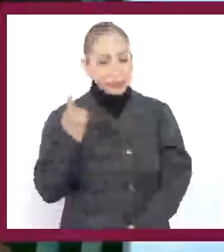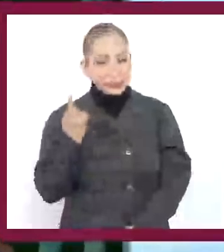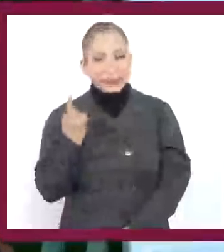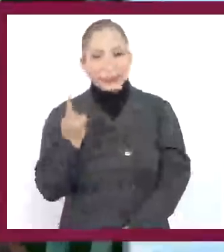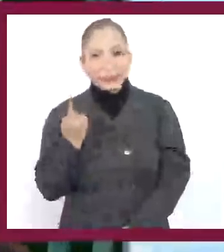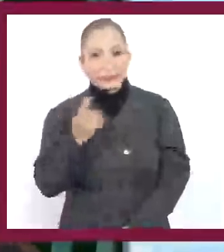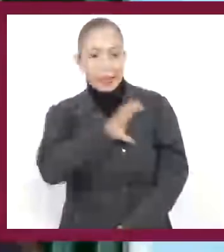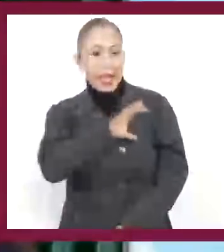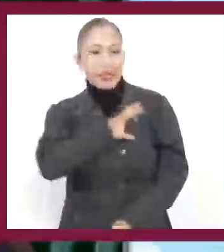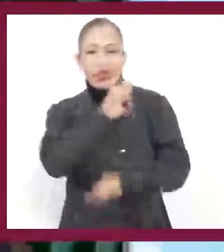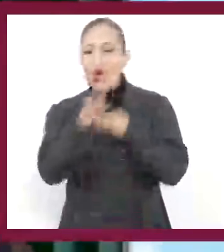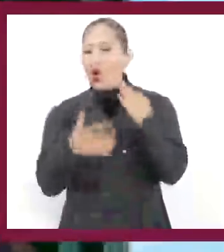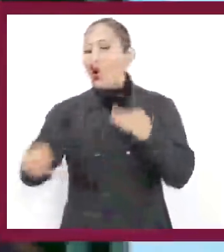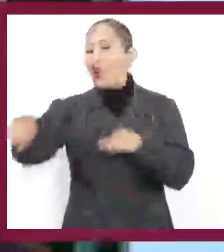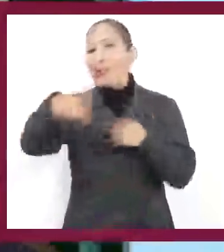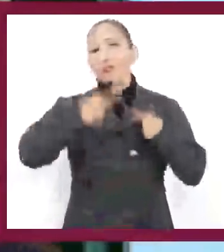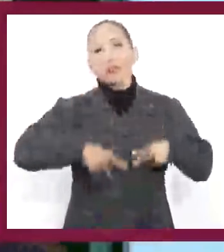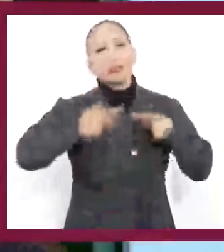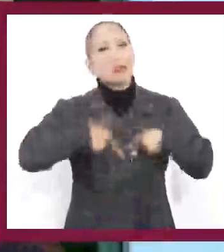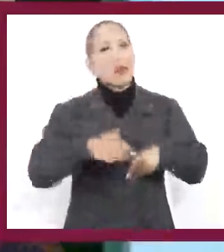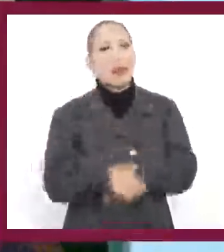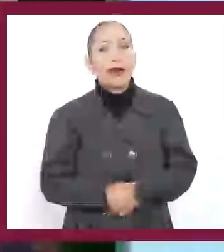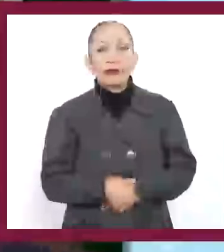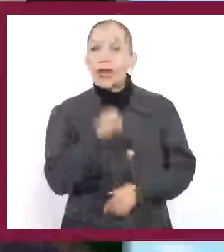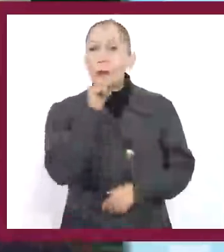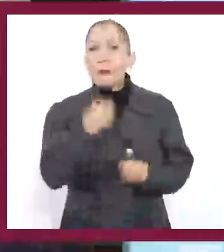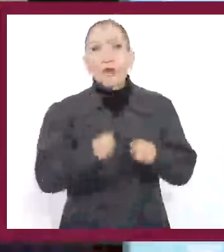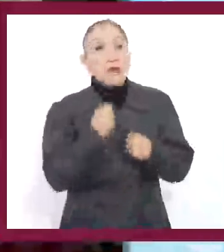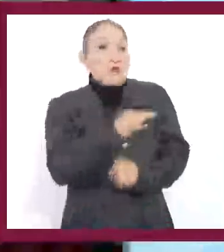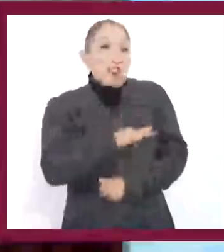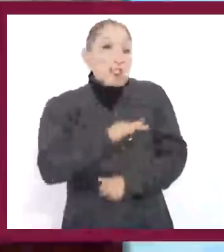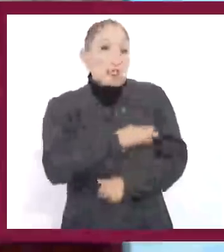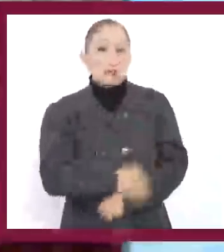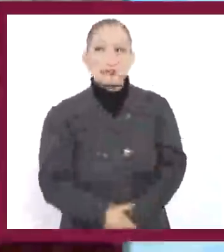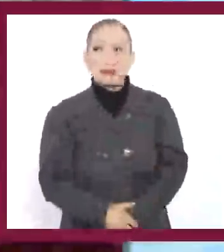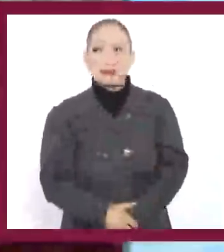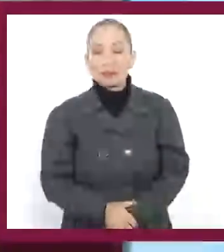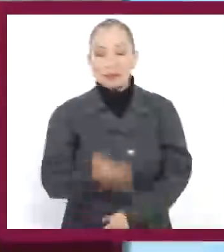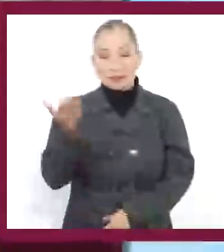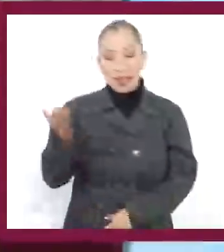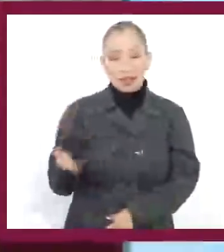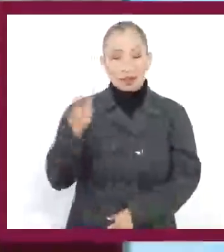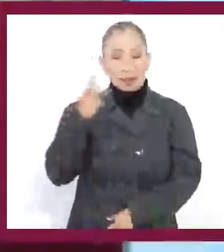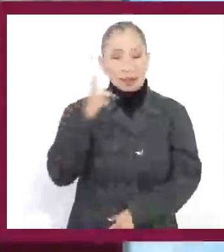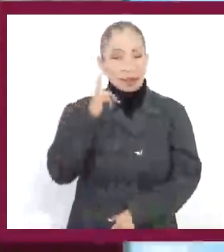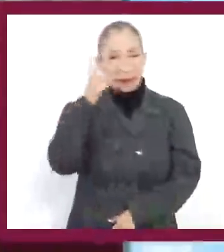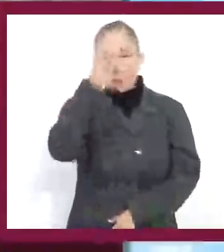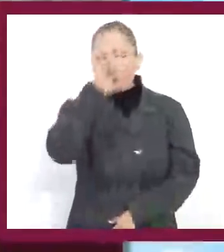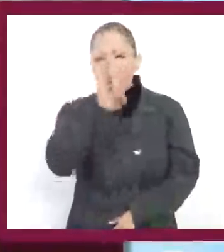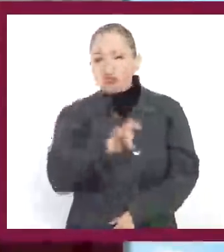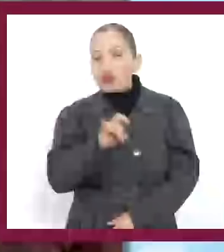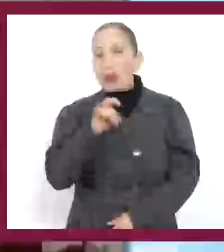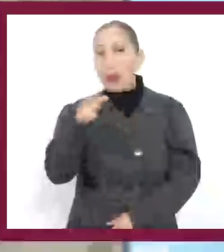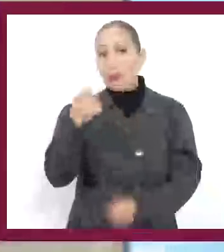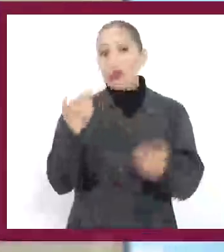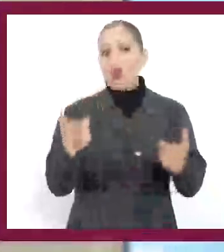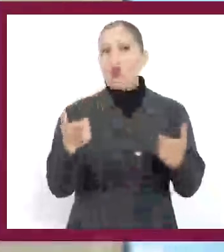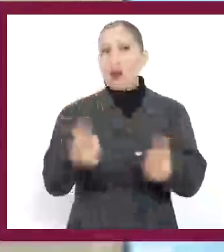Es querida por la gente y vive feliz. Bella y tiene mucho